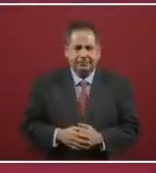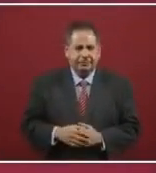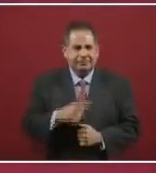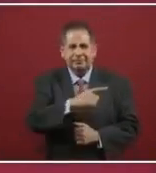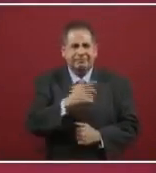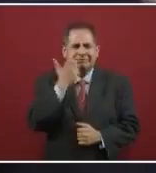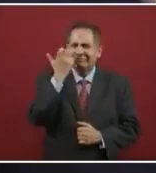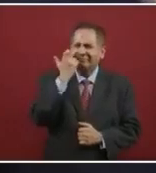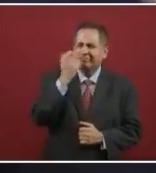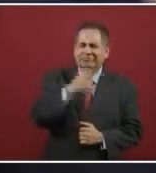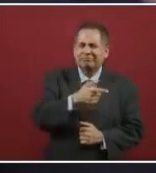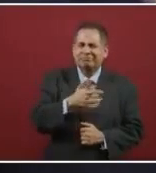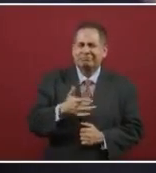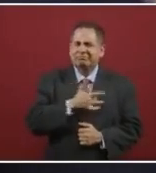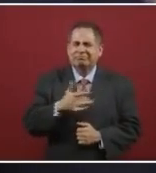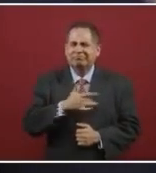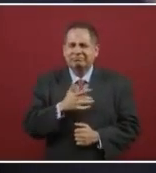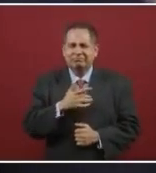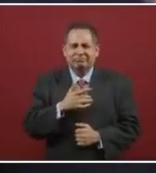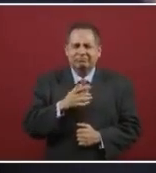fe.